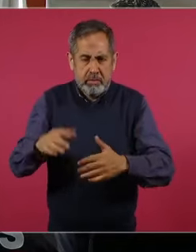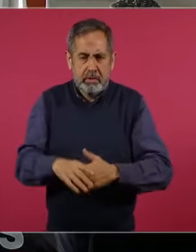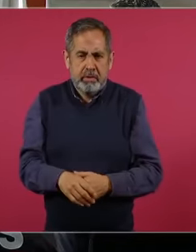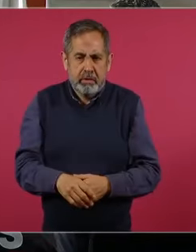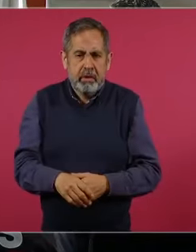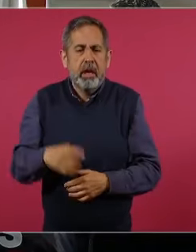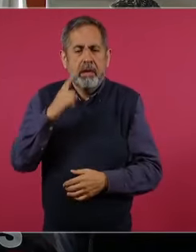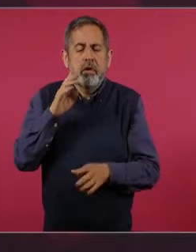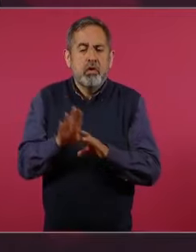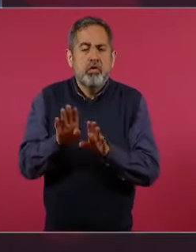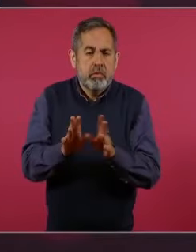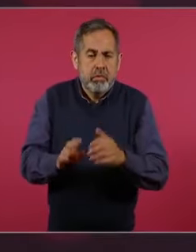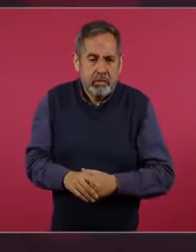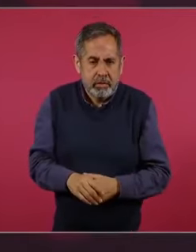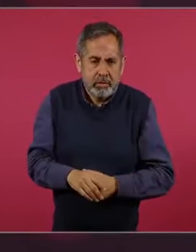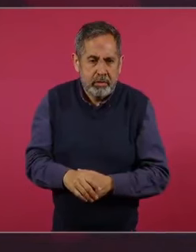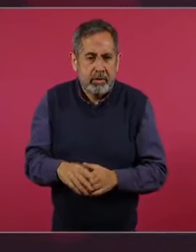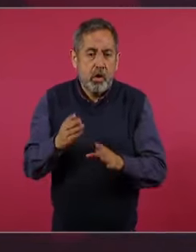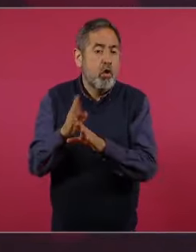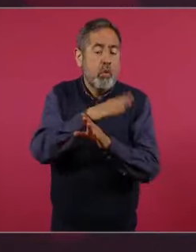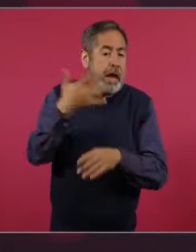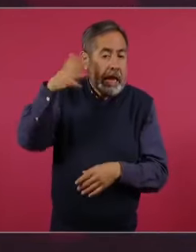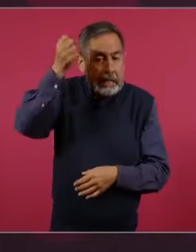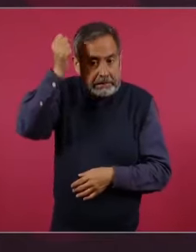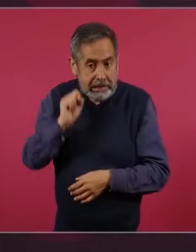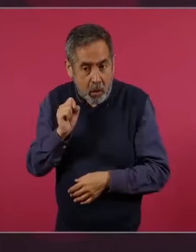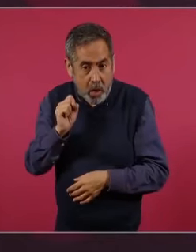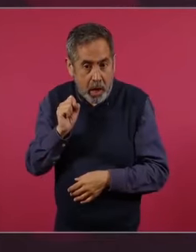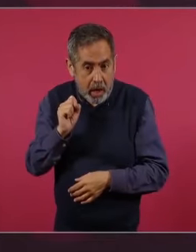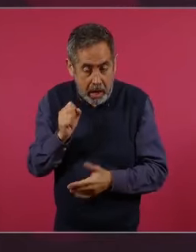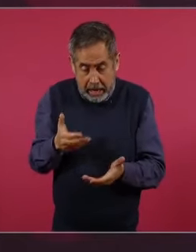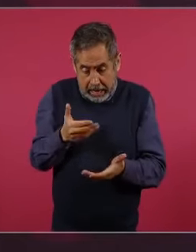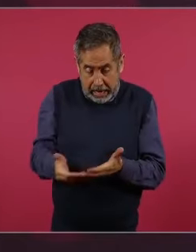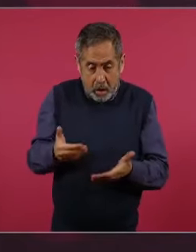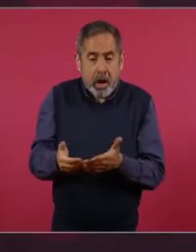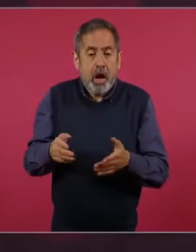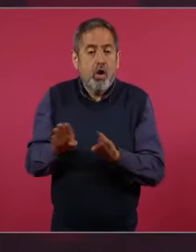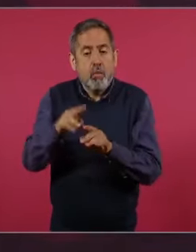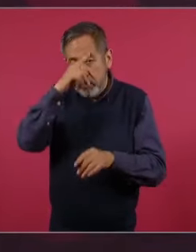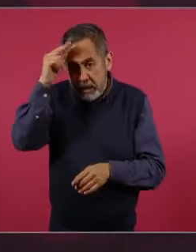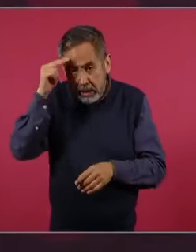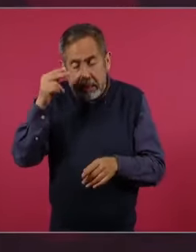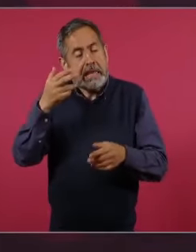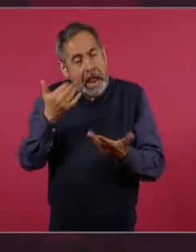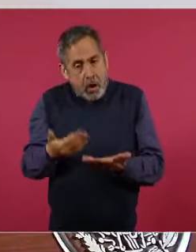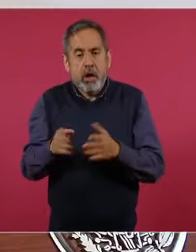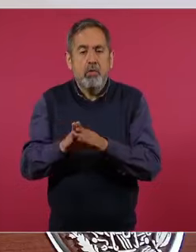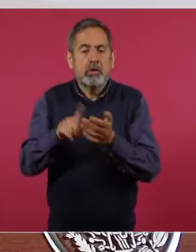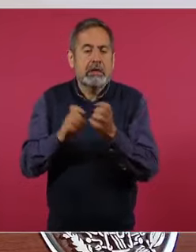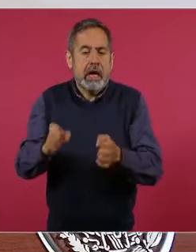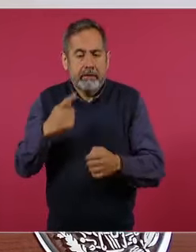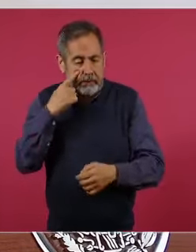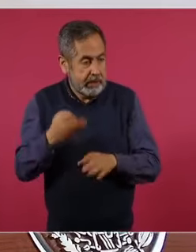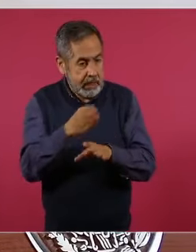Y van a ver cómo estaba Sinaloa y cómo estaba Nayarit.